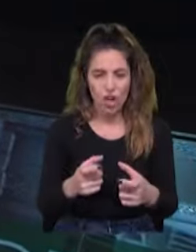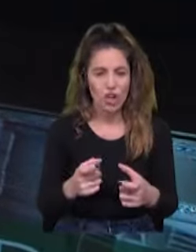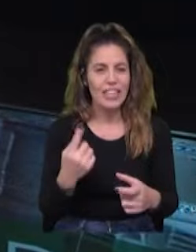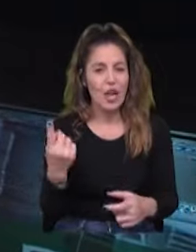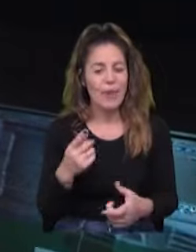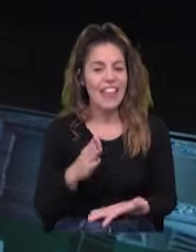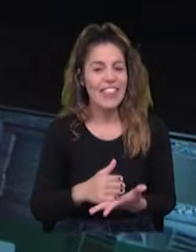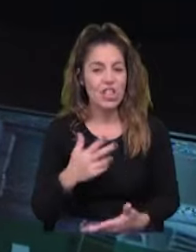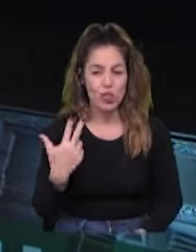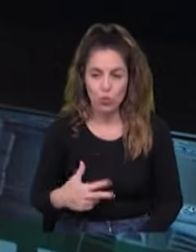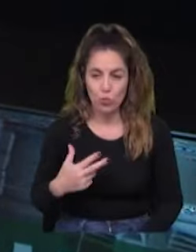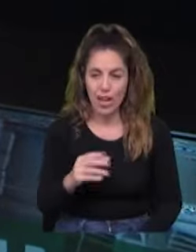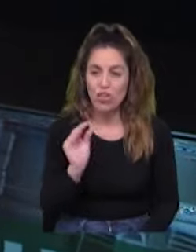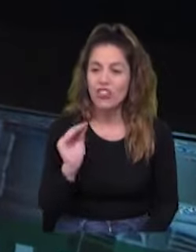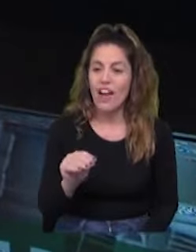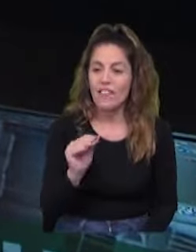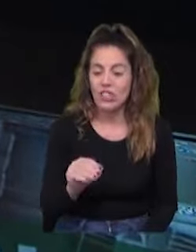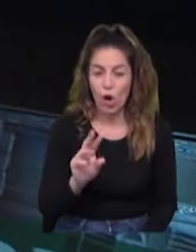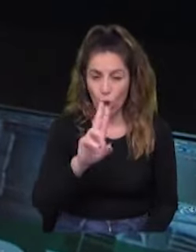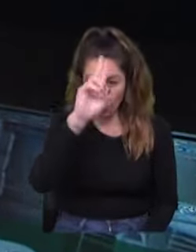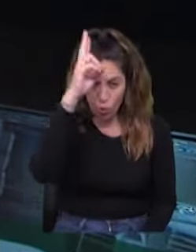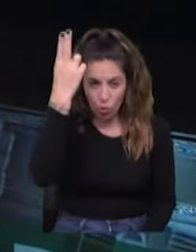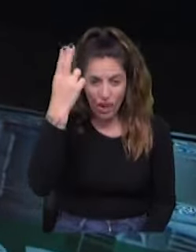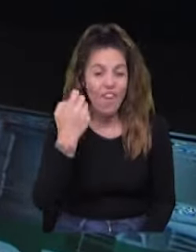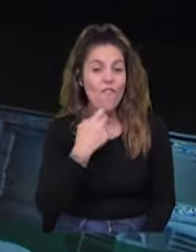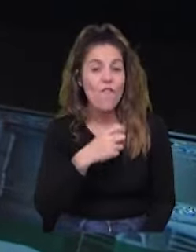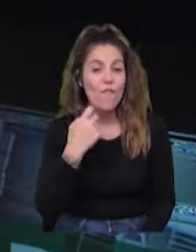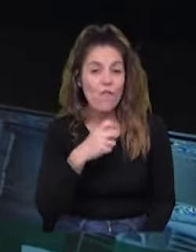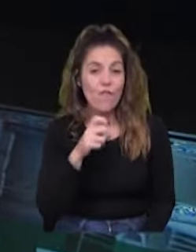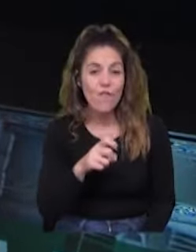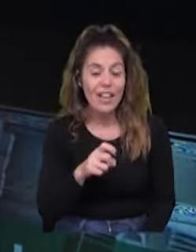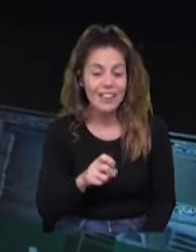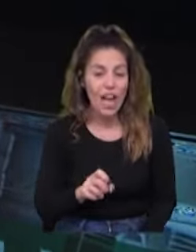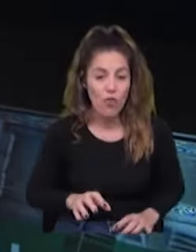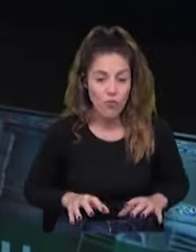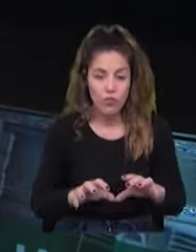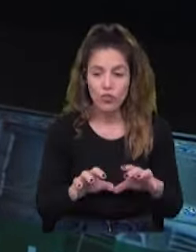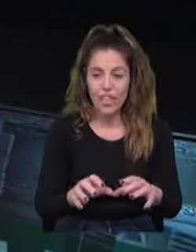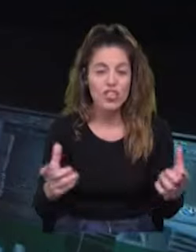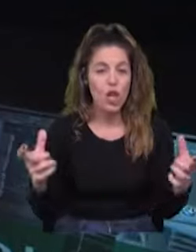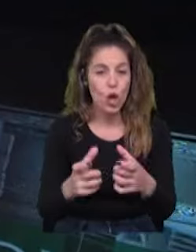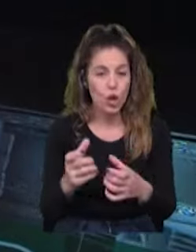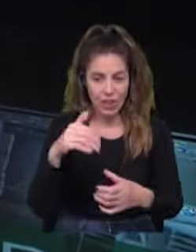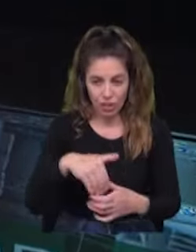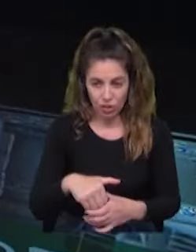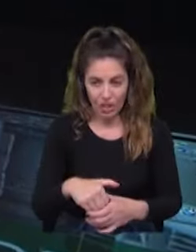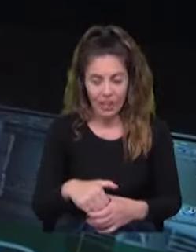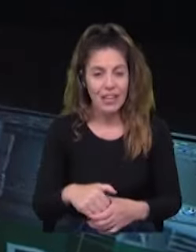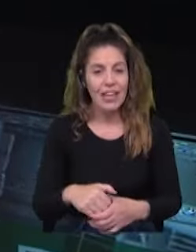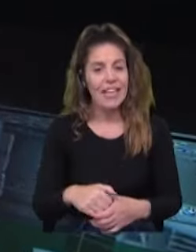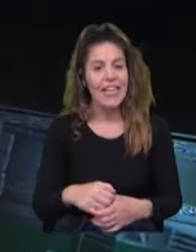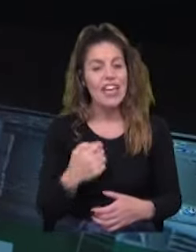Derechos Humanos se advirtió a Uruguay que le falta personal en la corte electoral y la ausencia de normas claras podrían